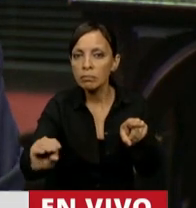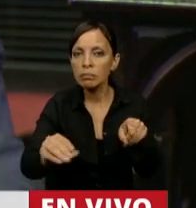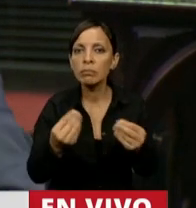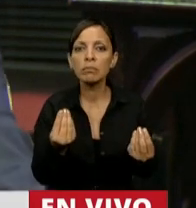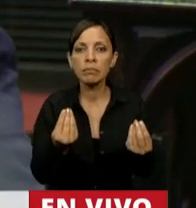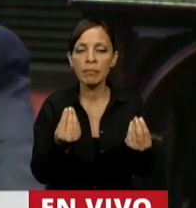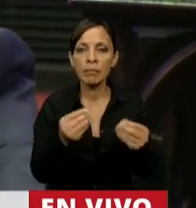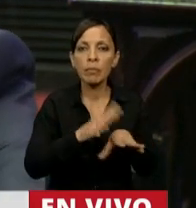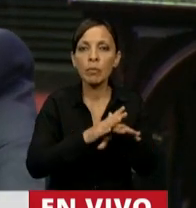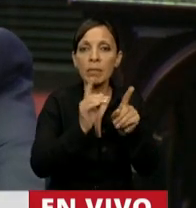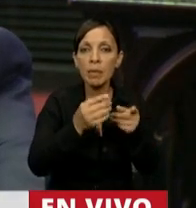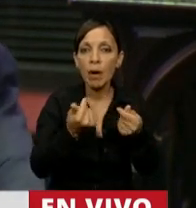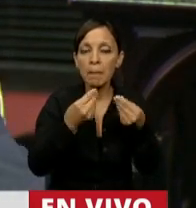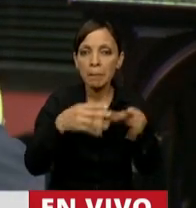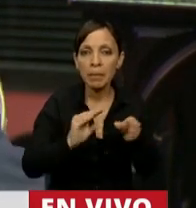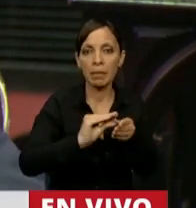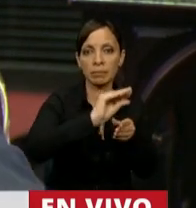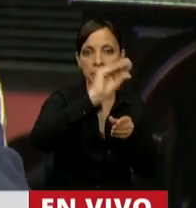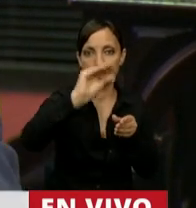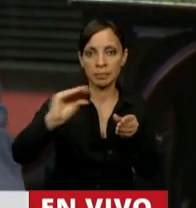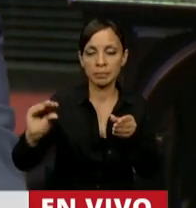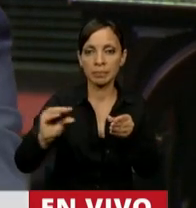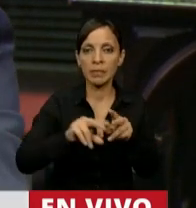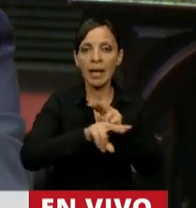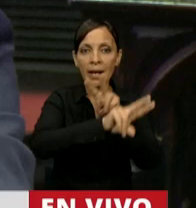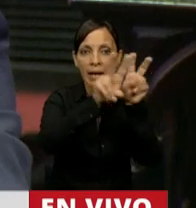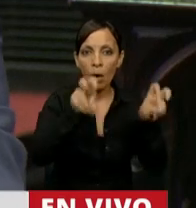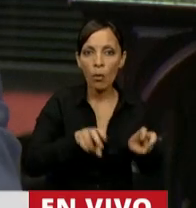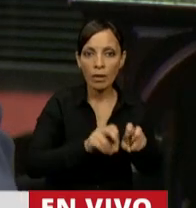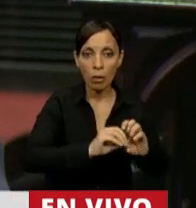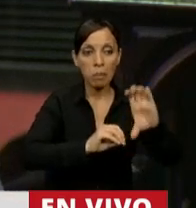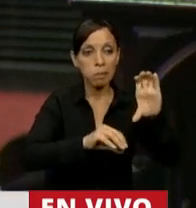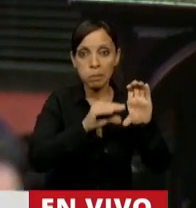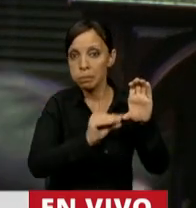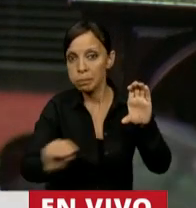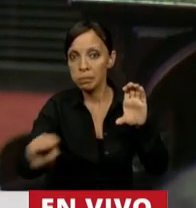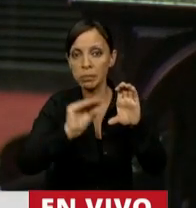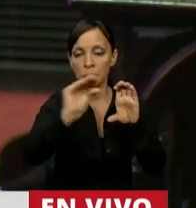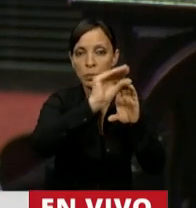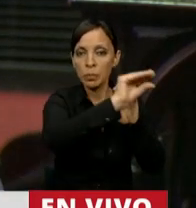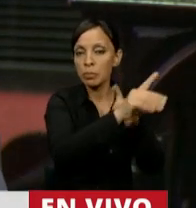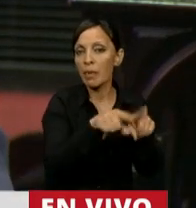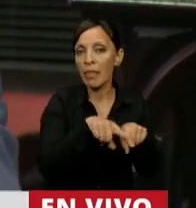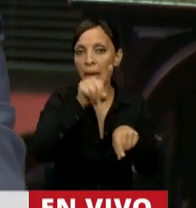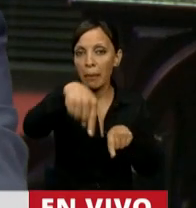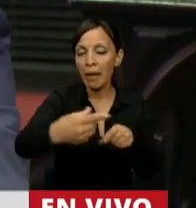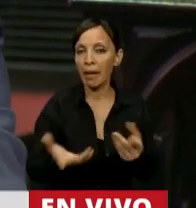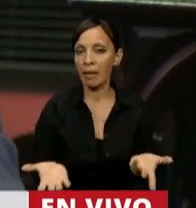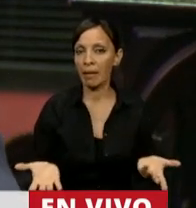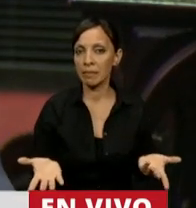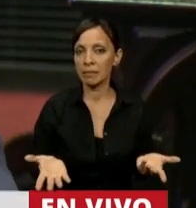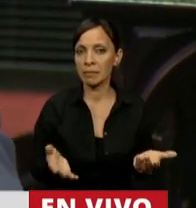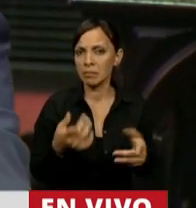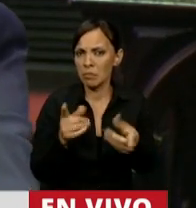de la distribución primaria, que es la recaudación integral. Por lo tanto, como le decía,